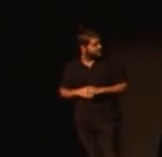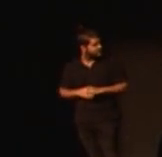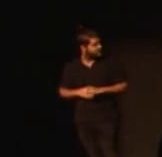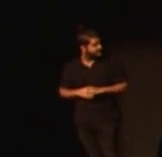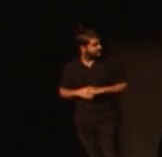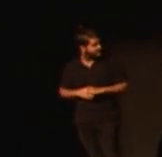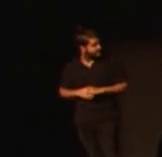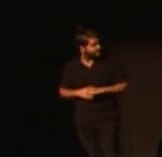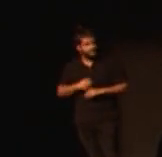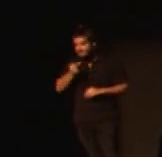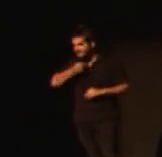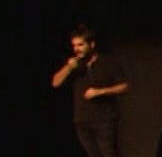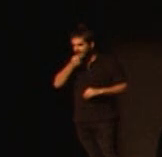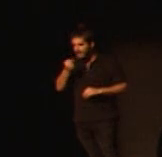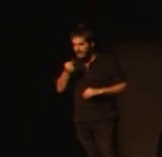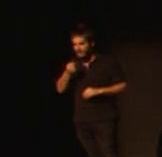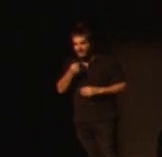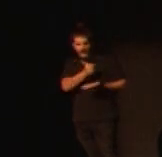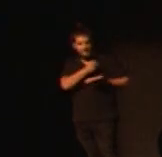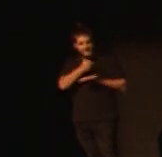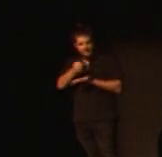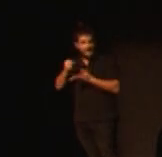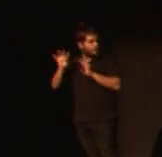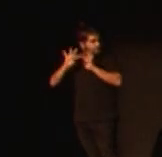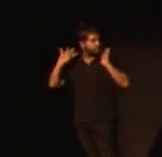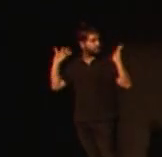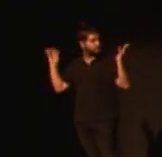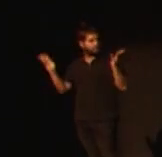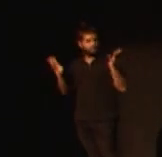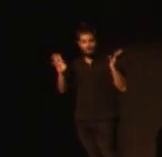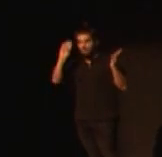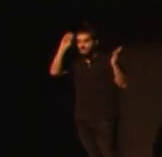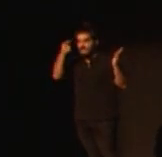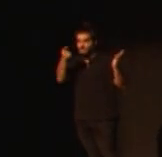Y tienes nada, los premiados aquí, por si les quieres dirigir unas palabras.